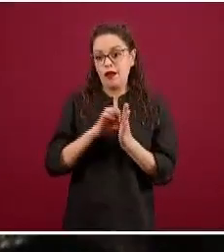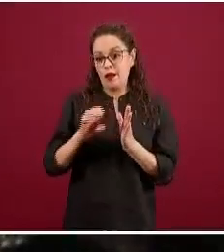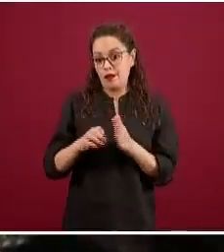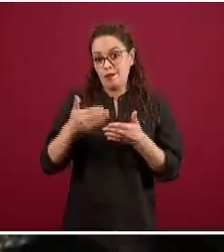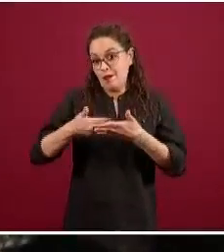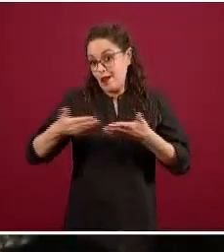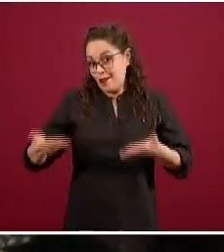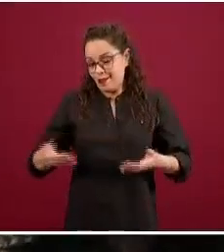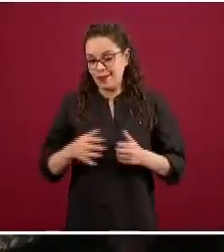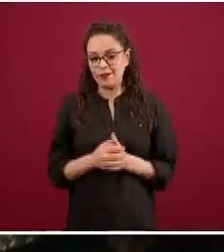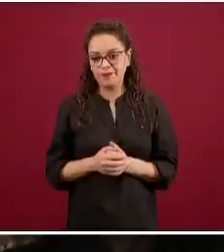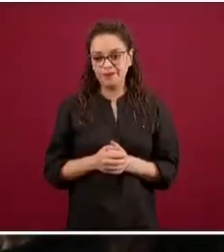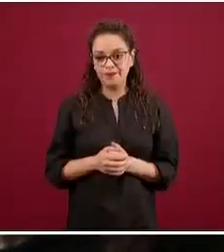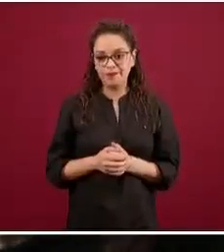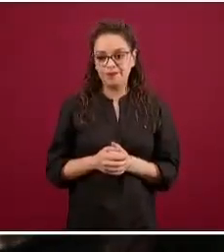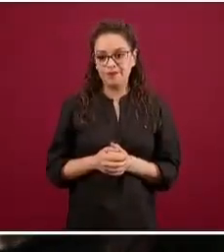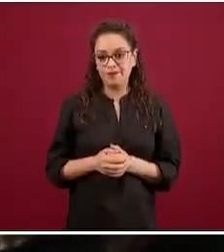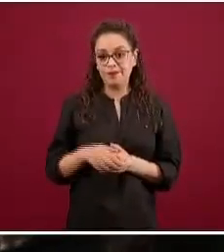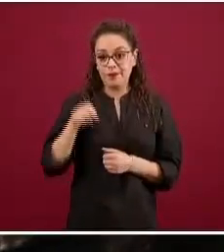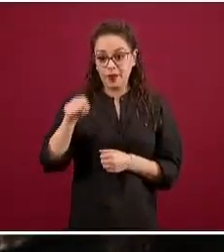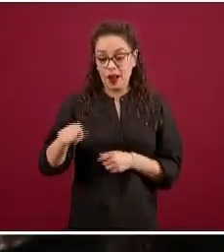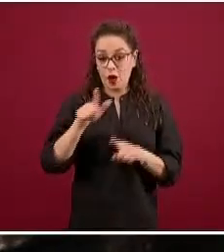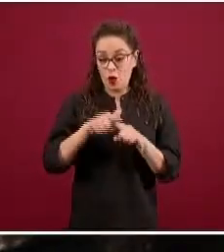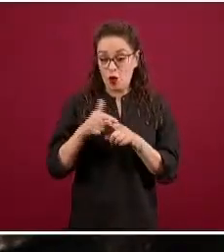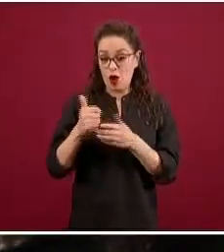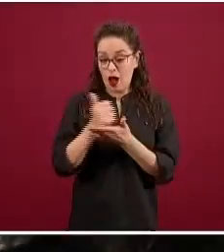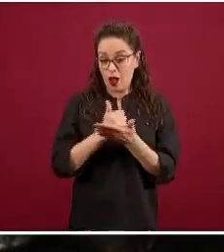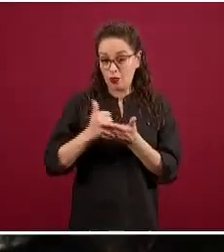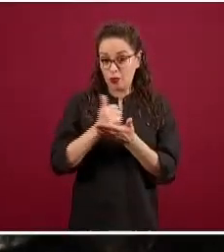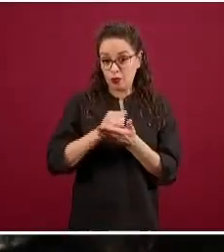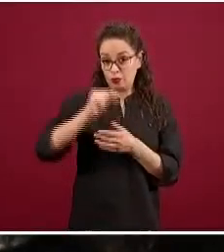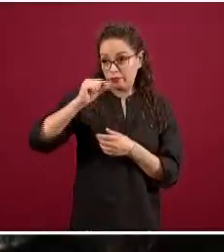azul, lo que está ocurriendo en 2020.